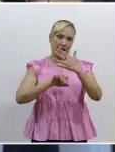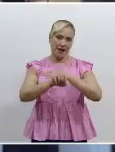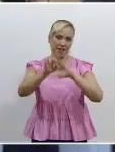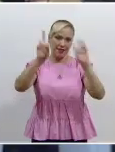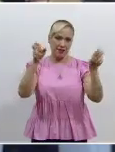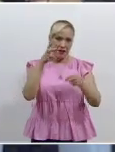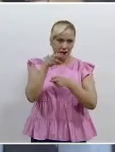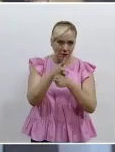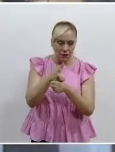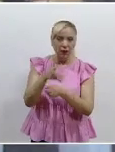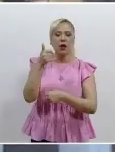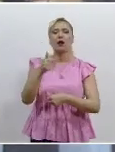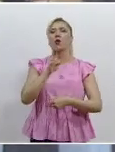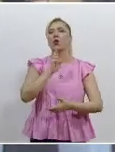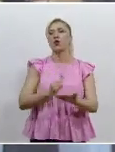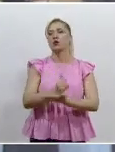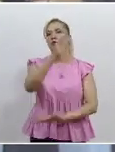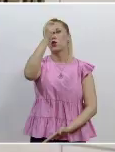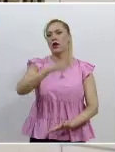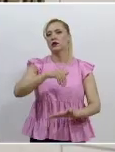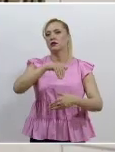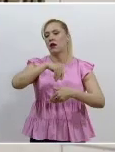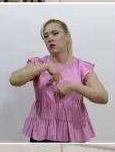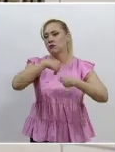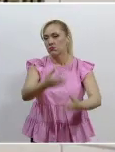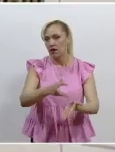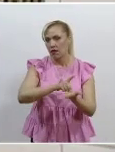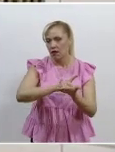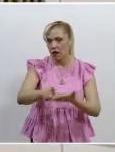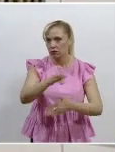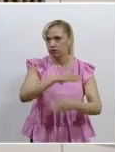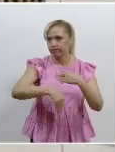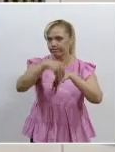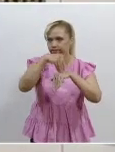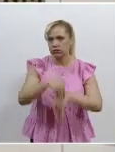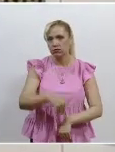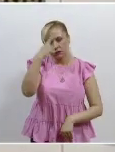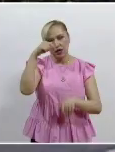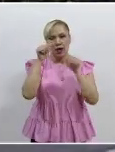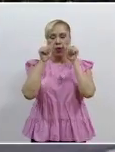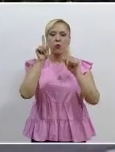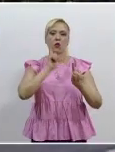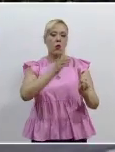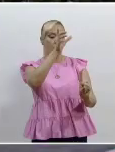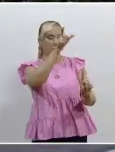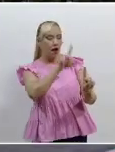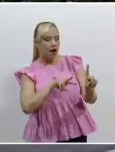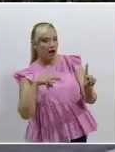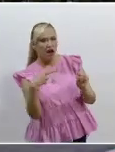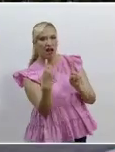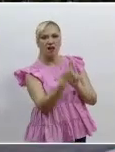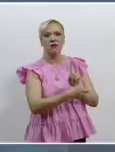incluyen jurisprudencia de la Suprema Corte en materia de perspectiva de género y en atención diferenciada de grupos